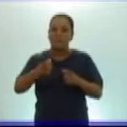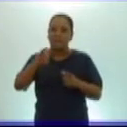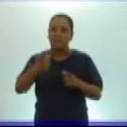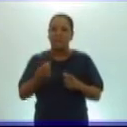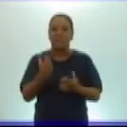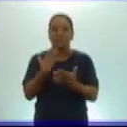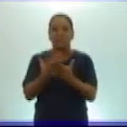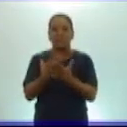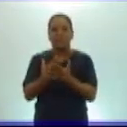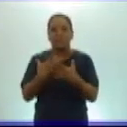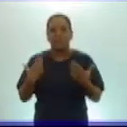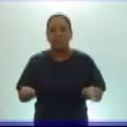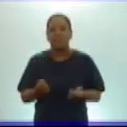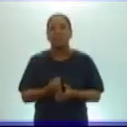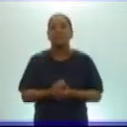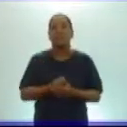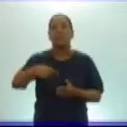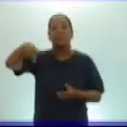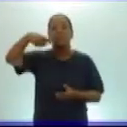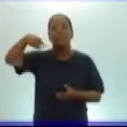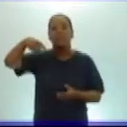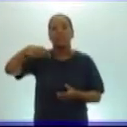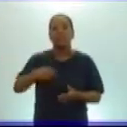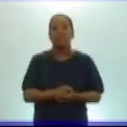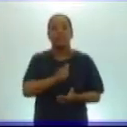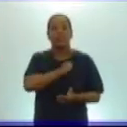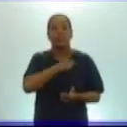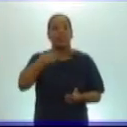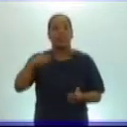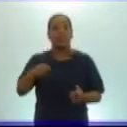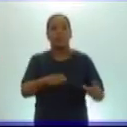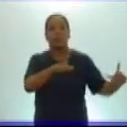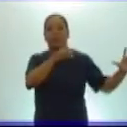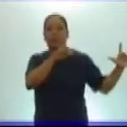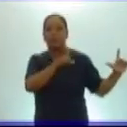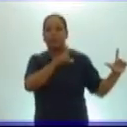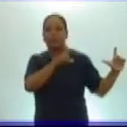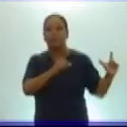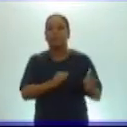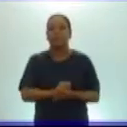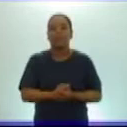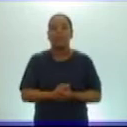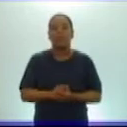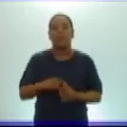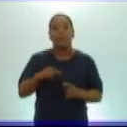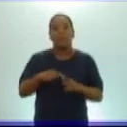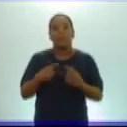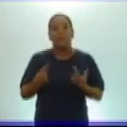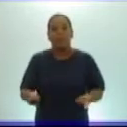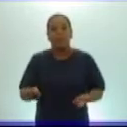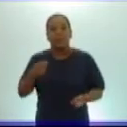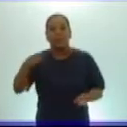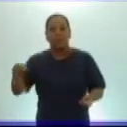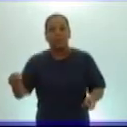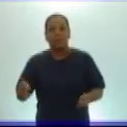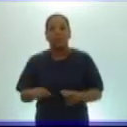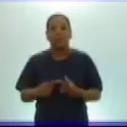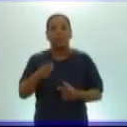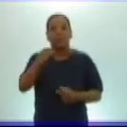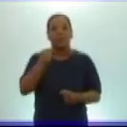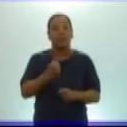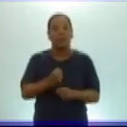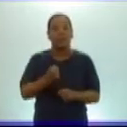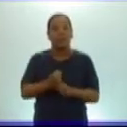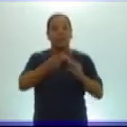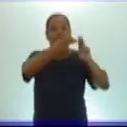Y fíjense que quiero que copien lo que aparece en la parte de abajo, útiles de laboratorio. ¿Por qué? Porque ustedes van a trabajar con el apéndice